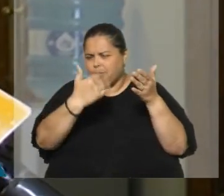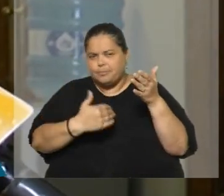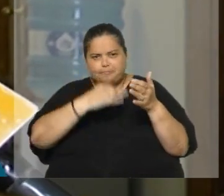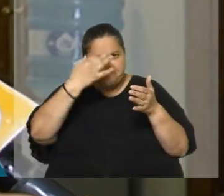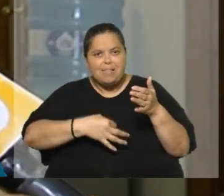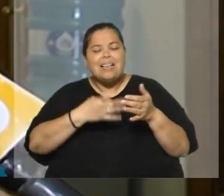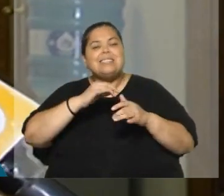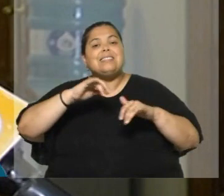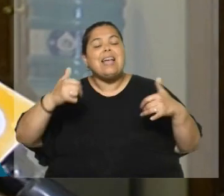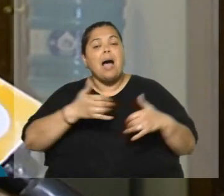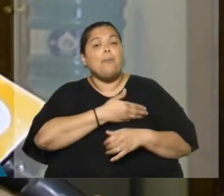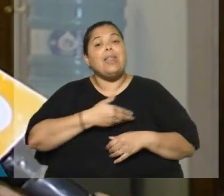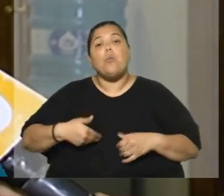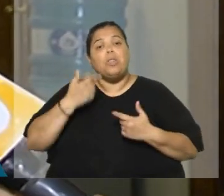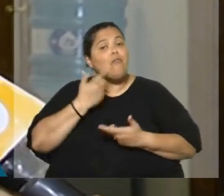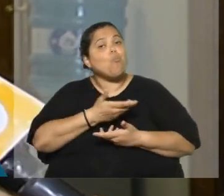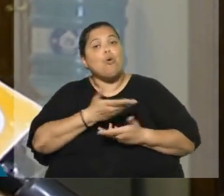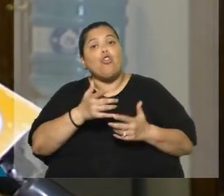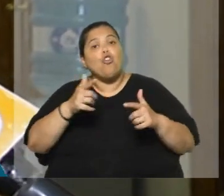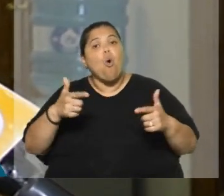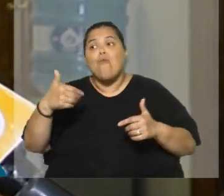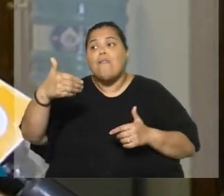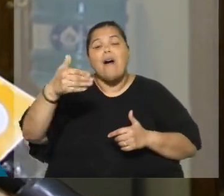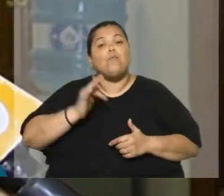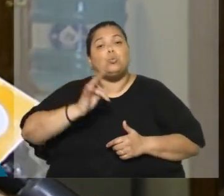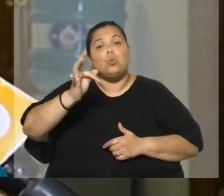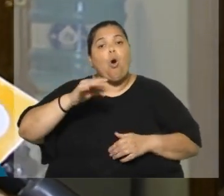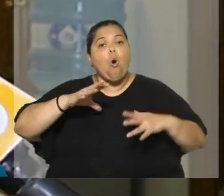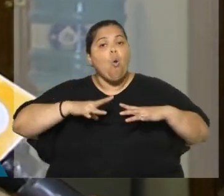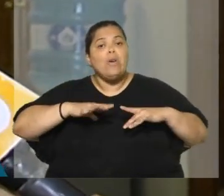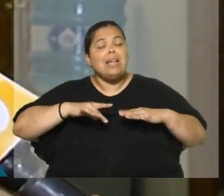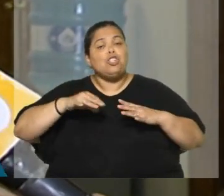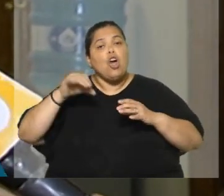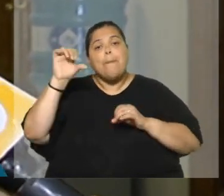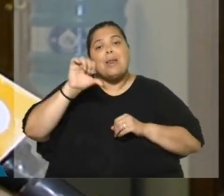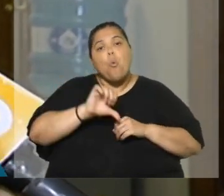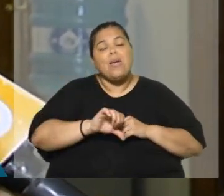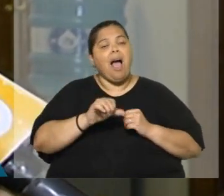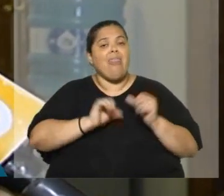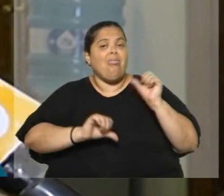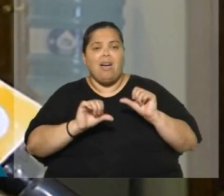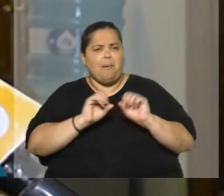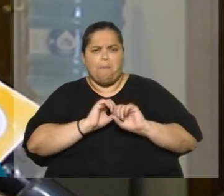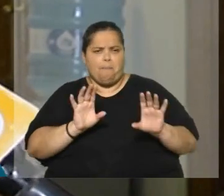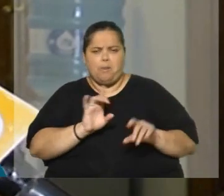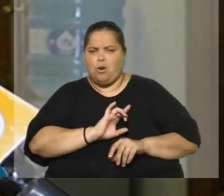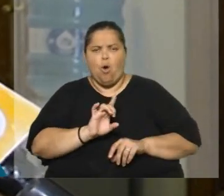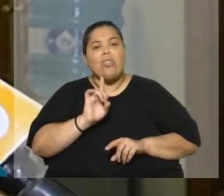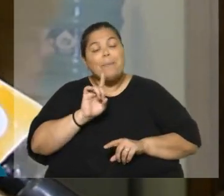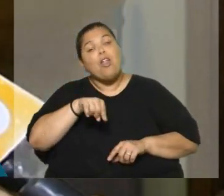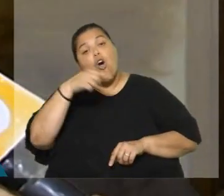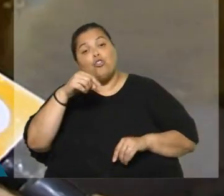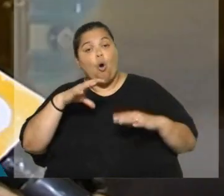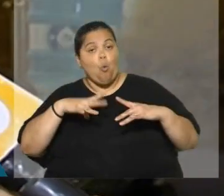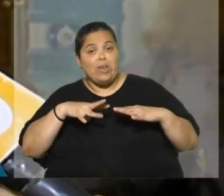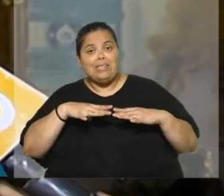van a haber jubilaciones que se vean perjudicadas. Y fundamentalmente las más bajas son las que van a ser beneficiadas y la gente